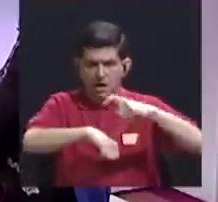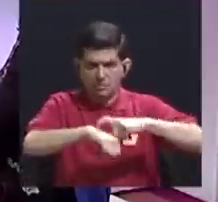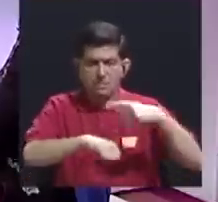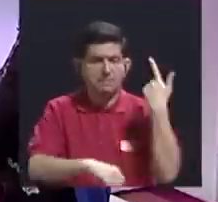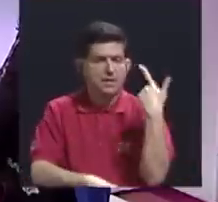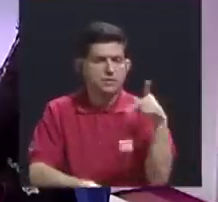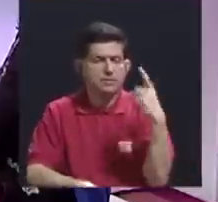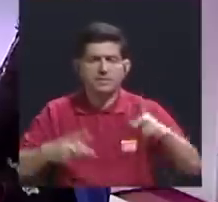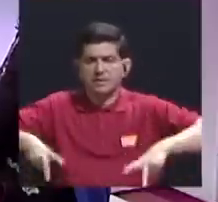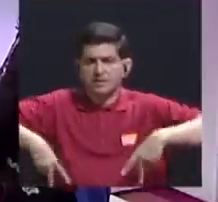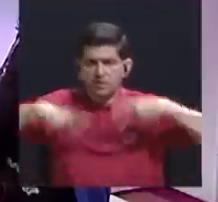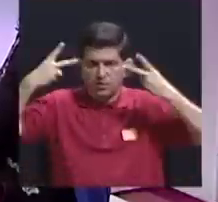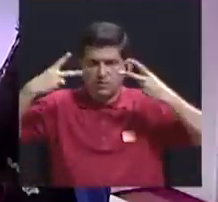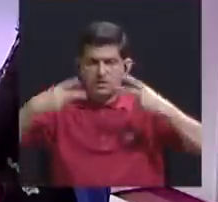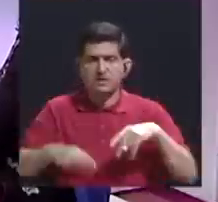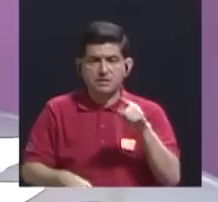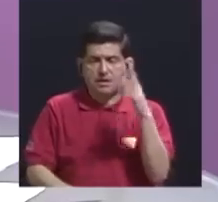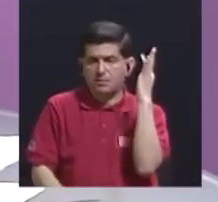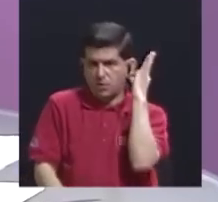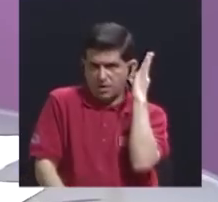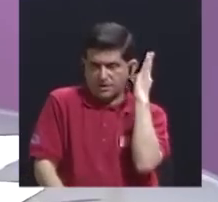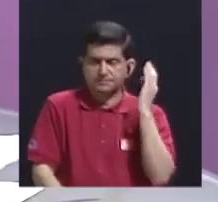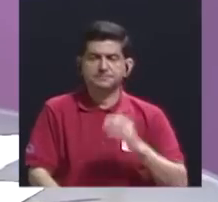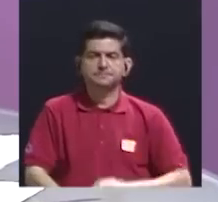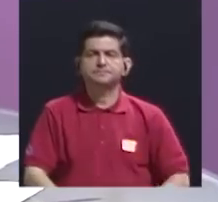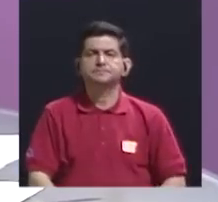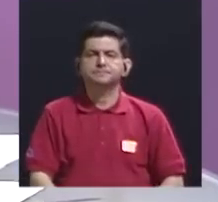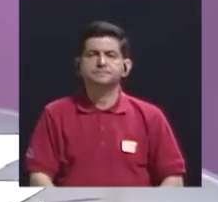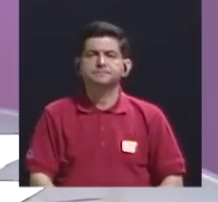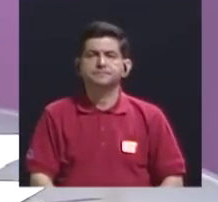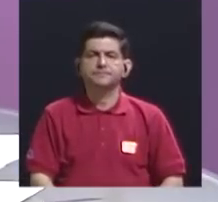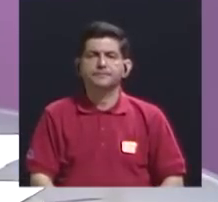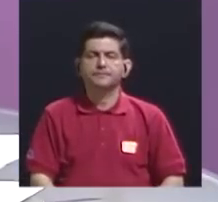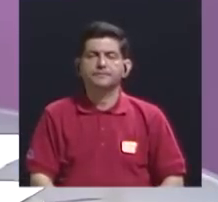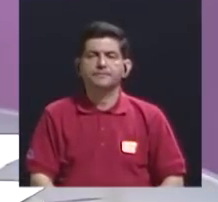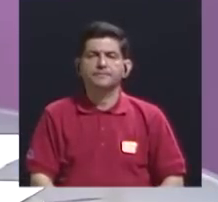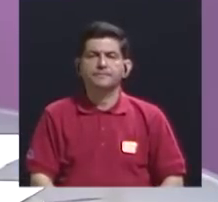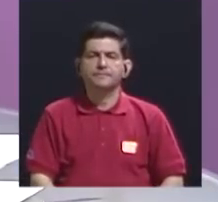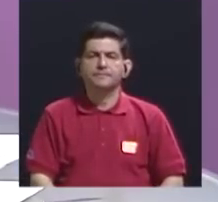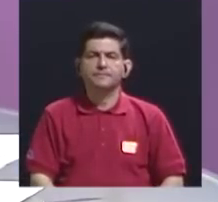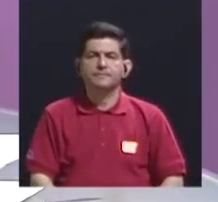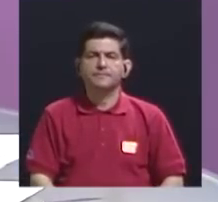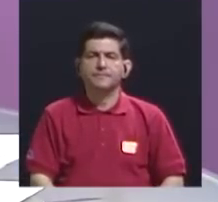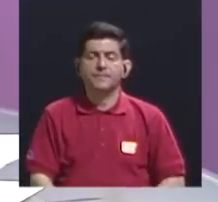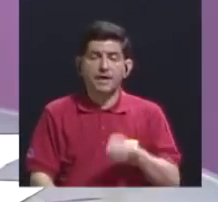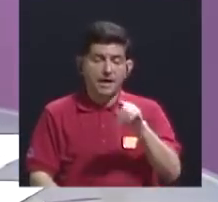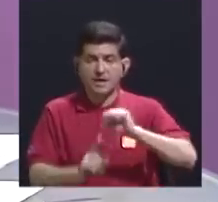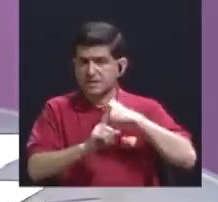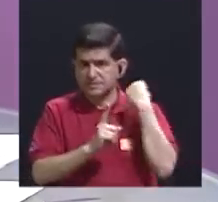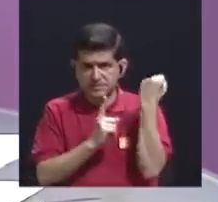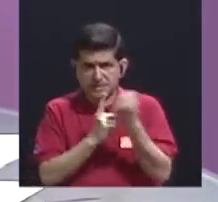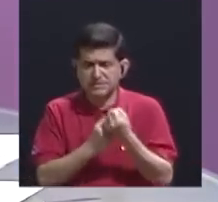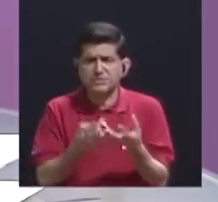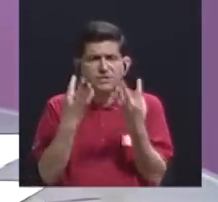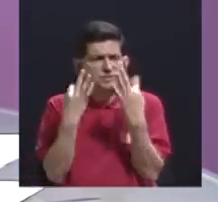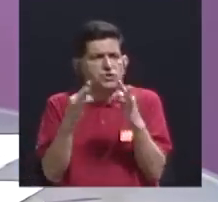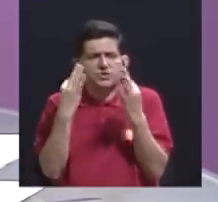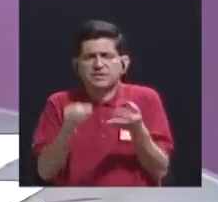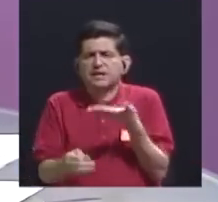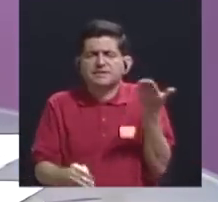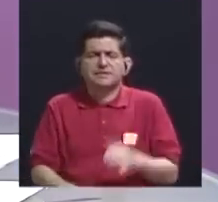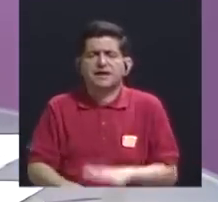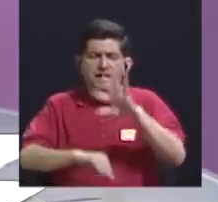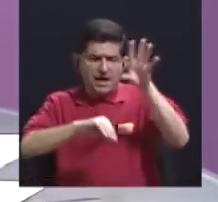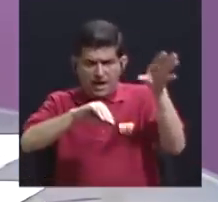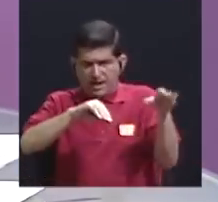riesgo la vida de la mujer que es en este sentido lo que pretende la